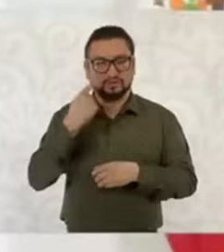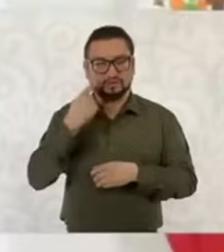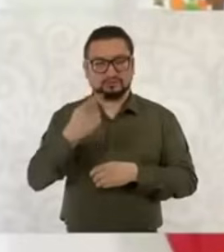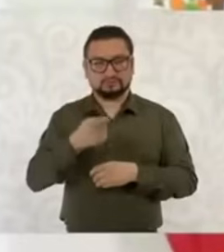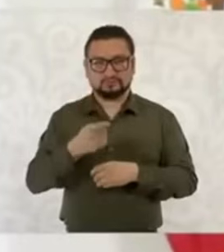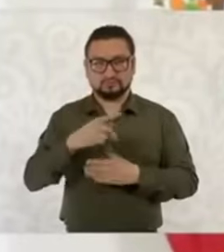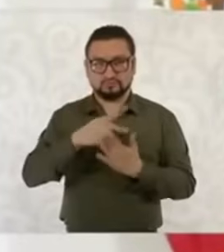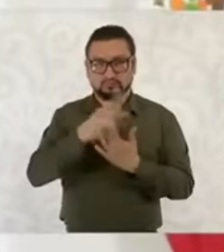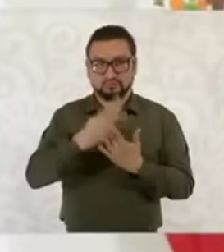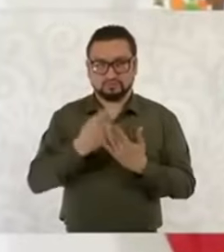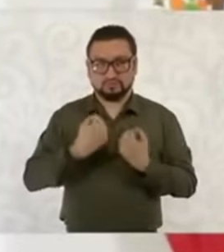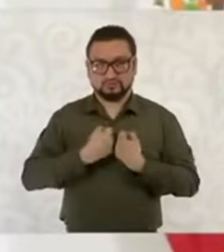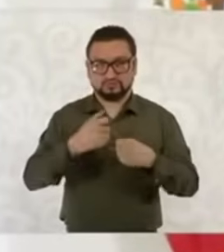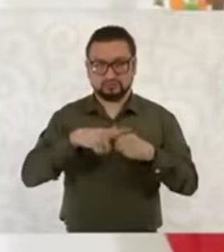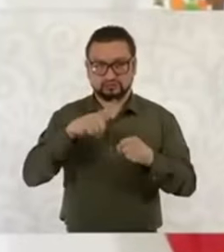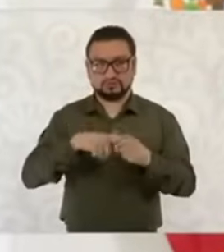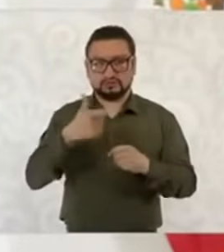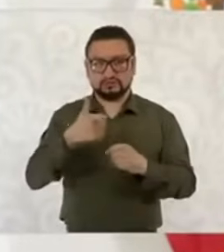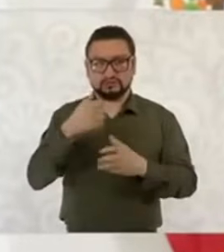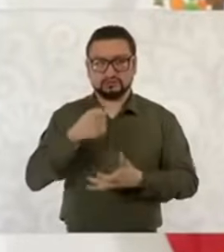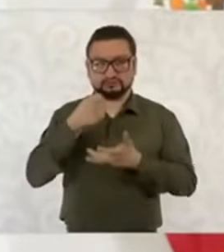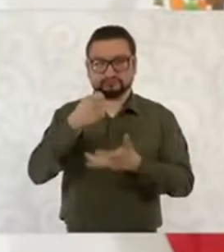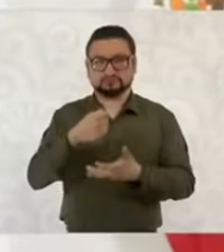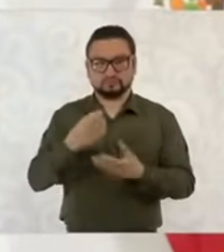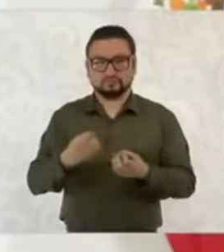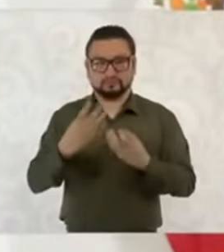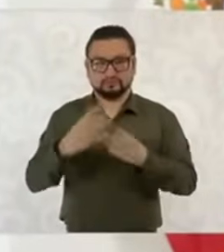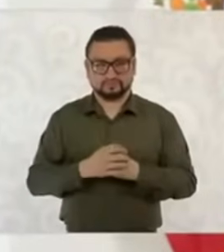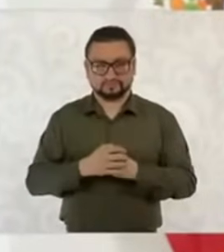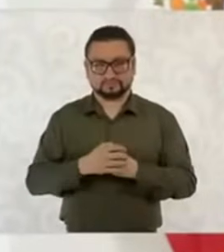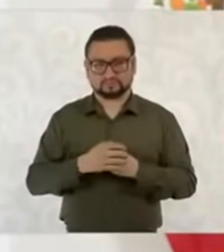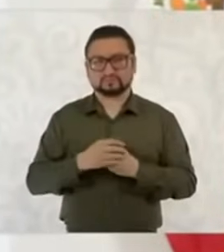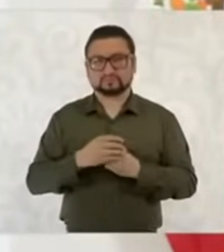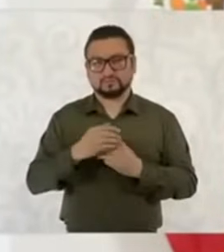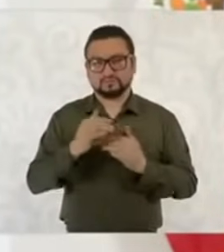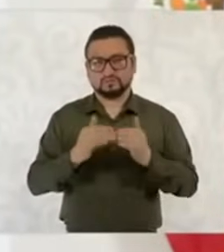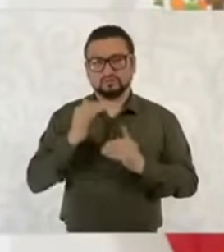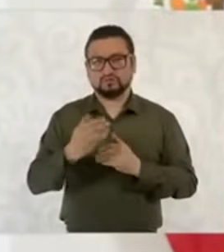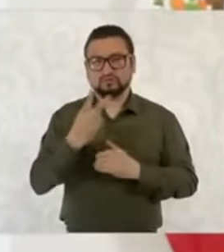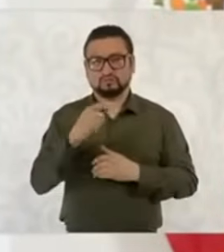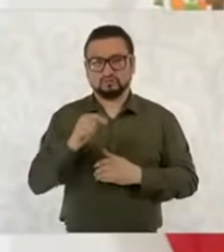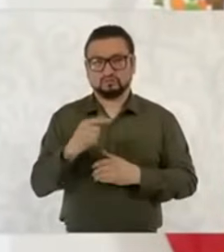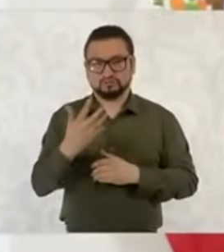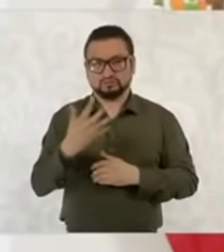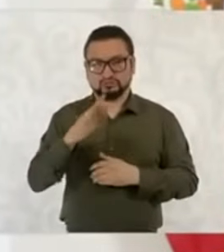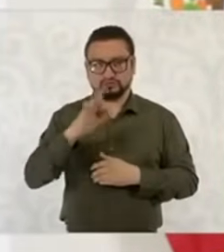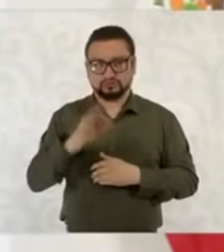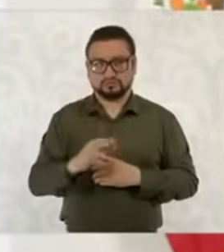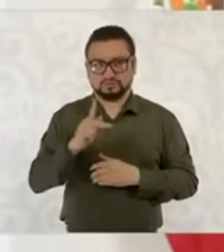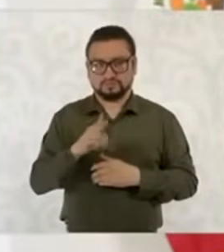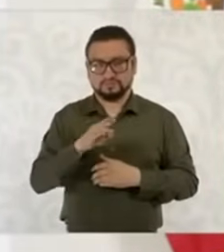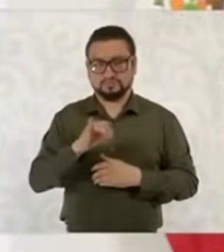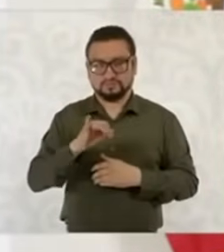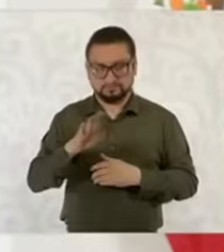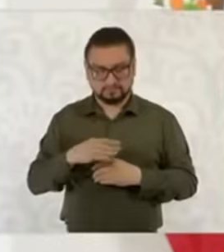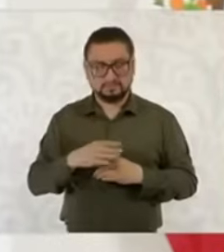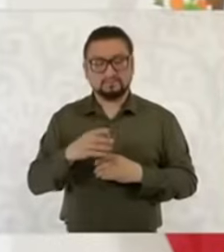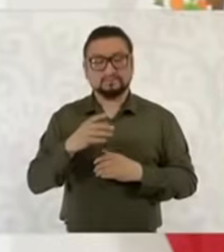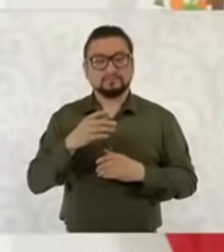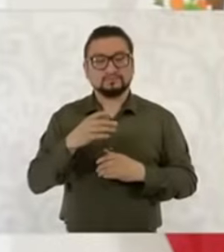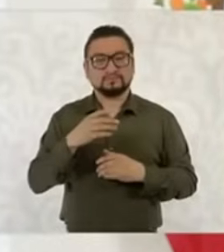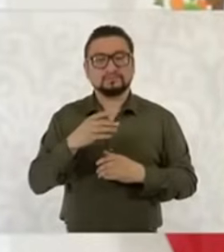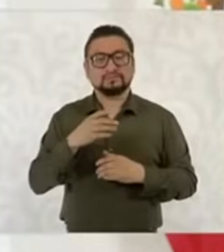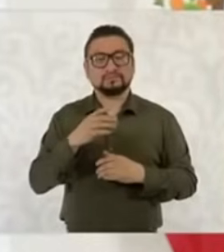programa sociales se incrementa a un monto equivalente, incluso un poco superior al 2.5% del PIB, beneficiando